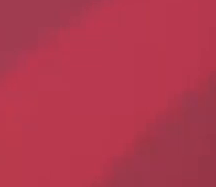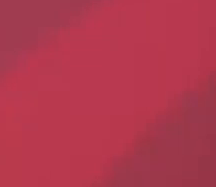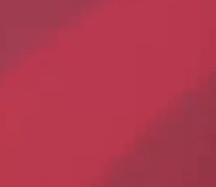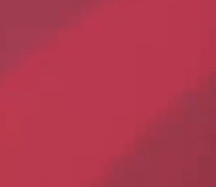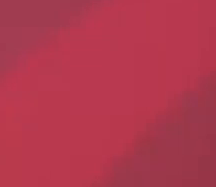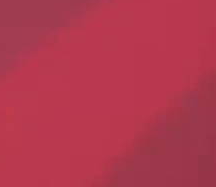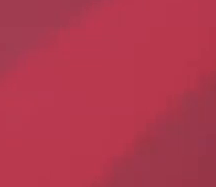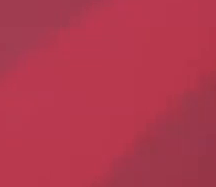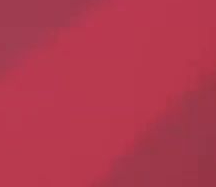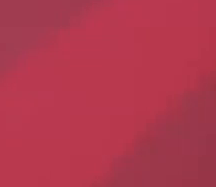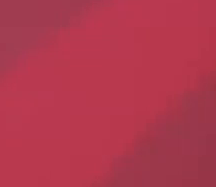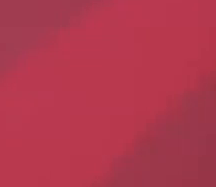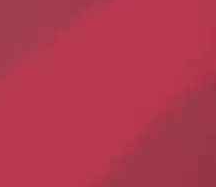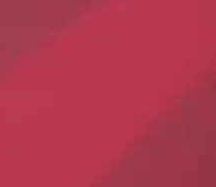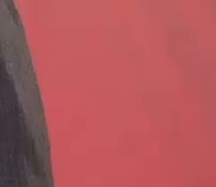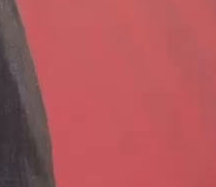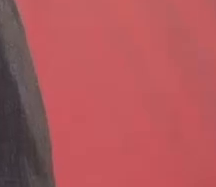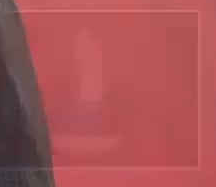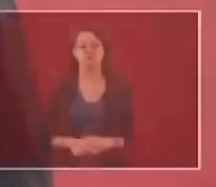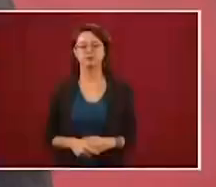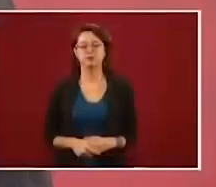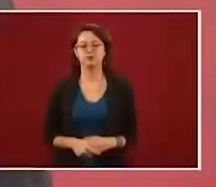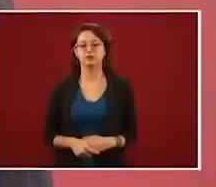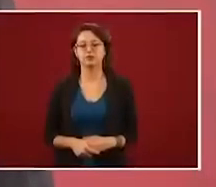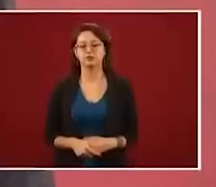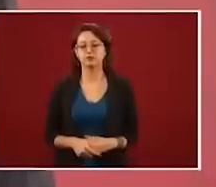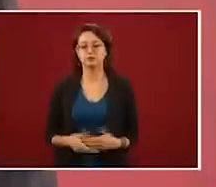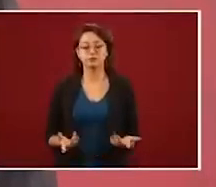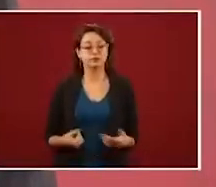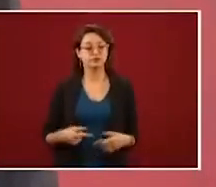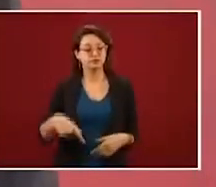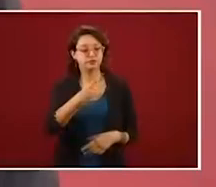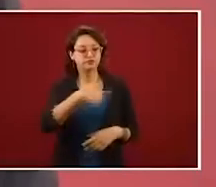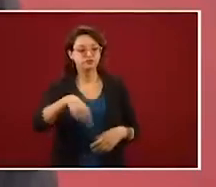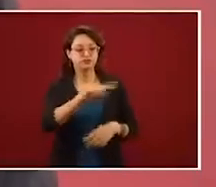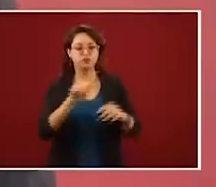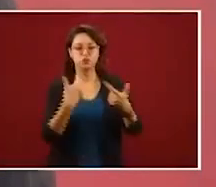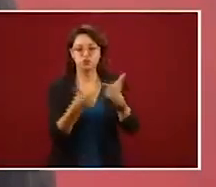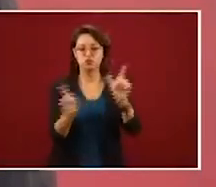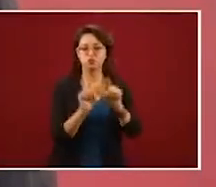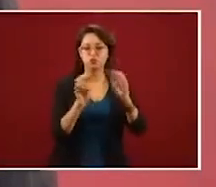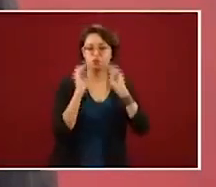fortalecer sus filas con niños, con jóvenes.